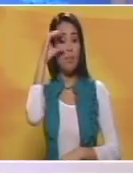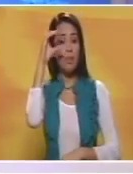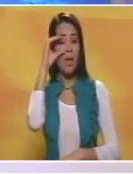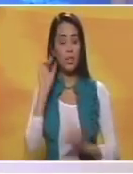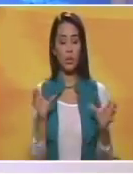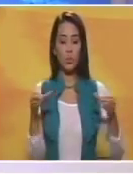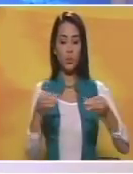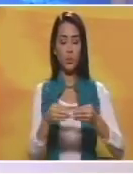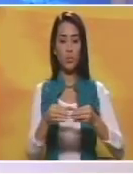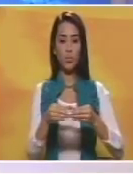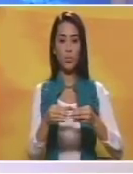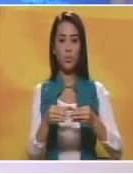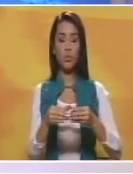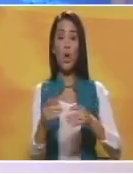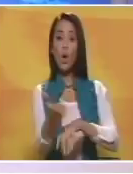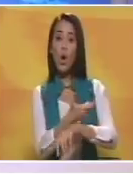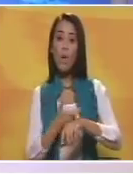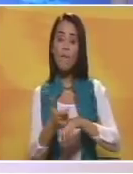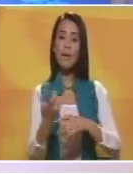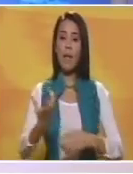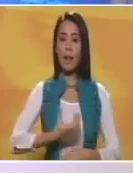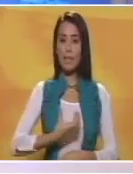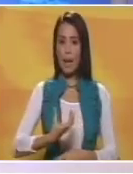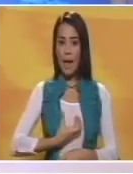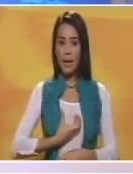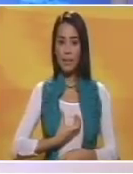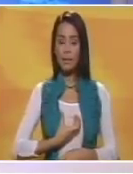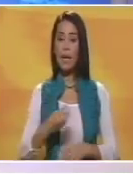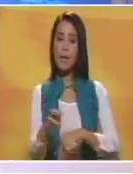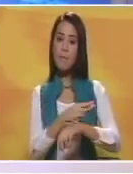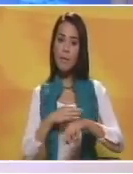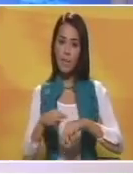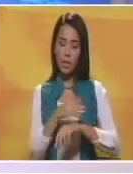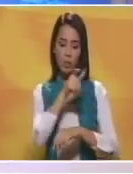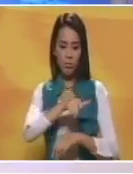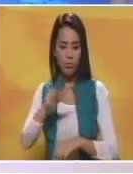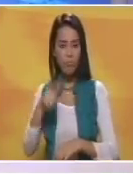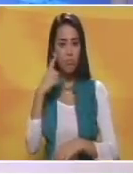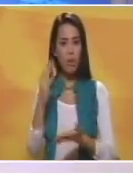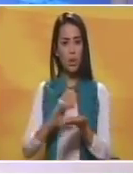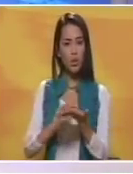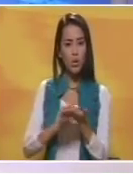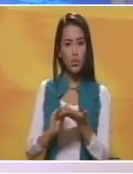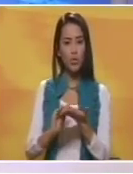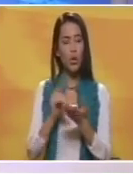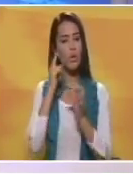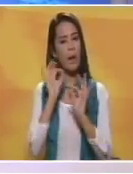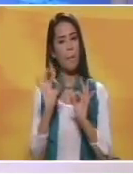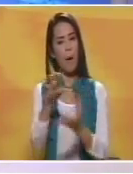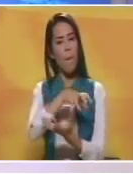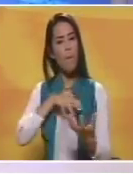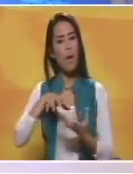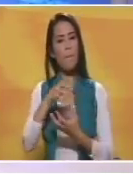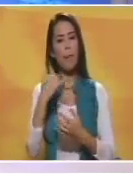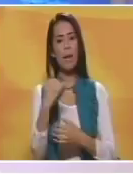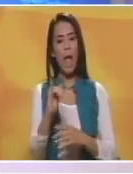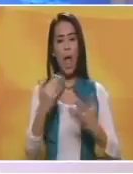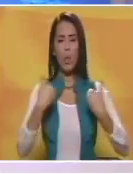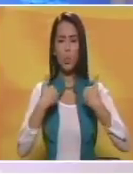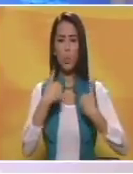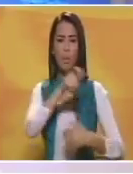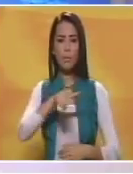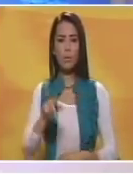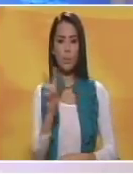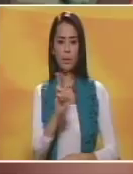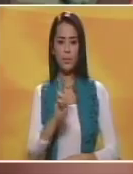un encuentro con gobernadores, alcaldes y ministros para buscar soluciones a los problemas que afectan a los